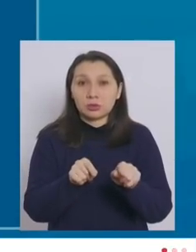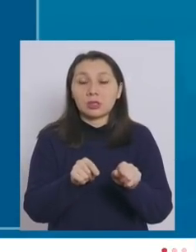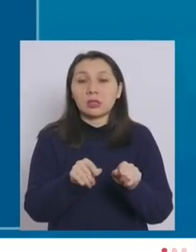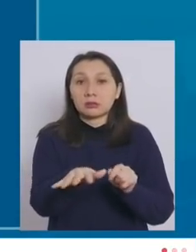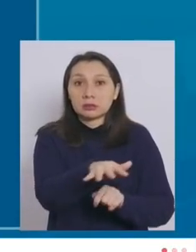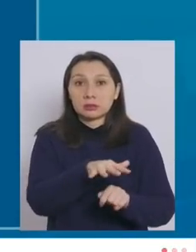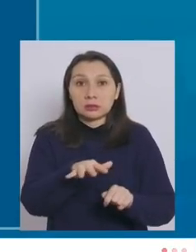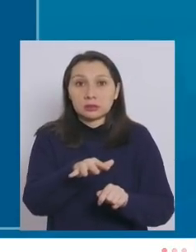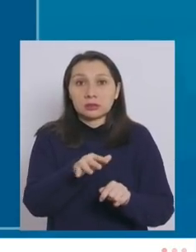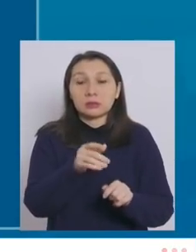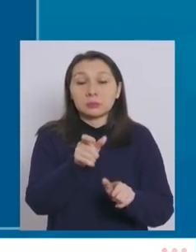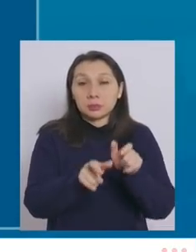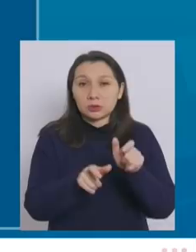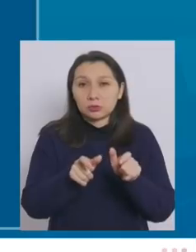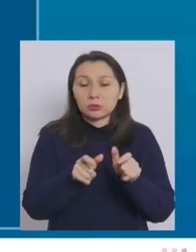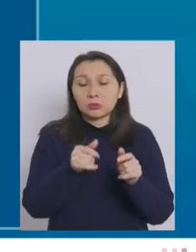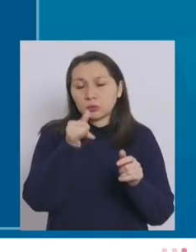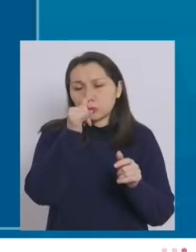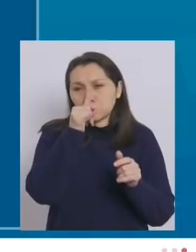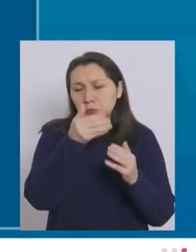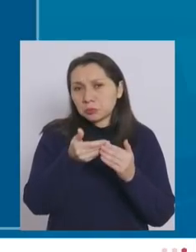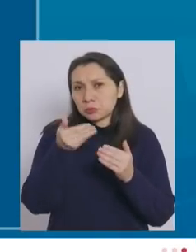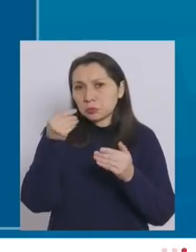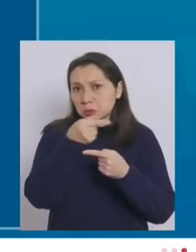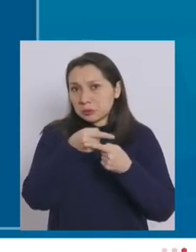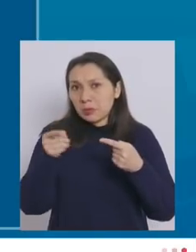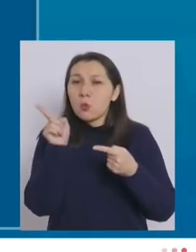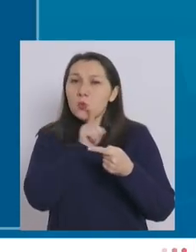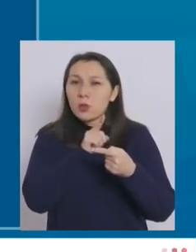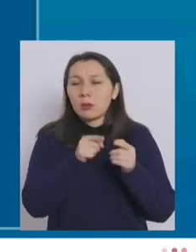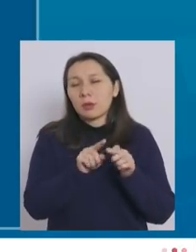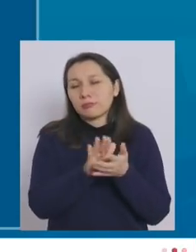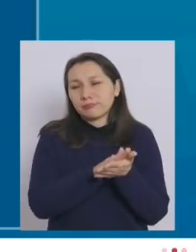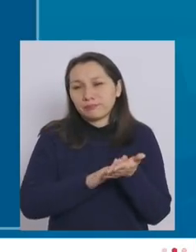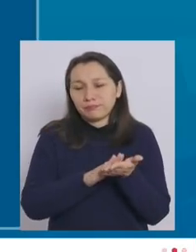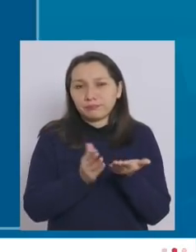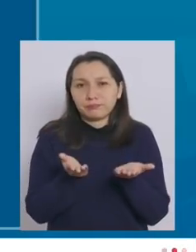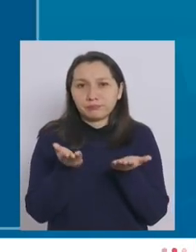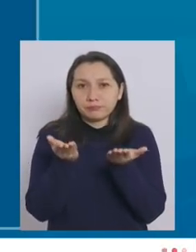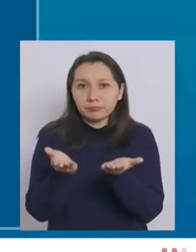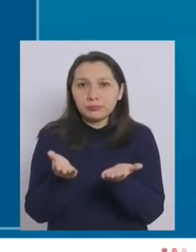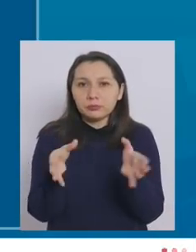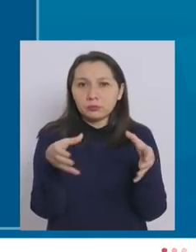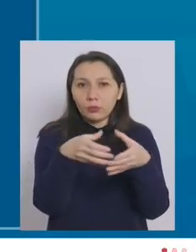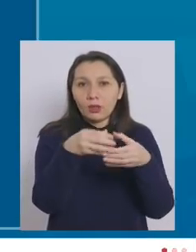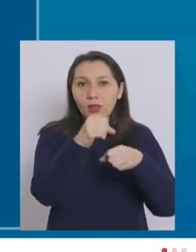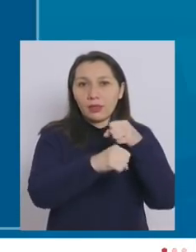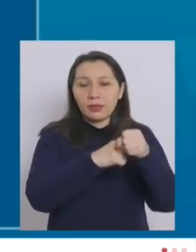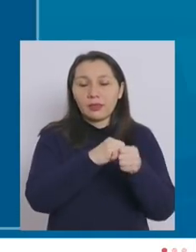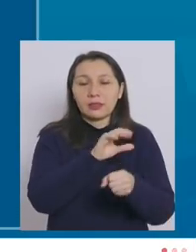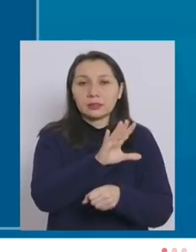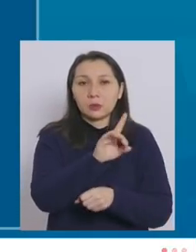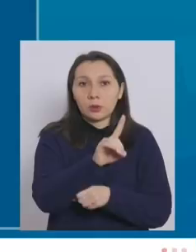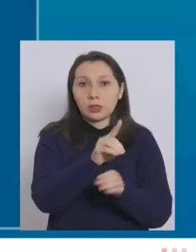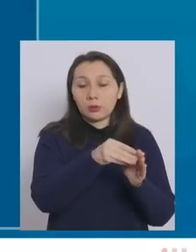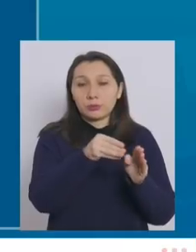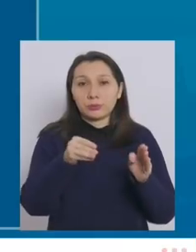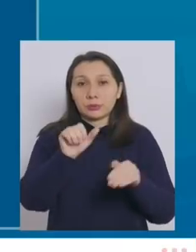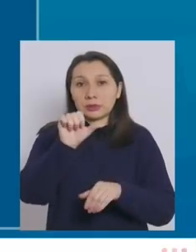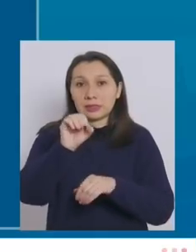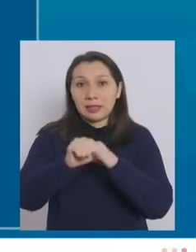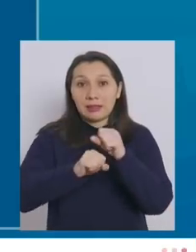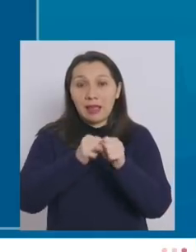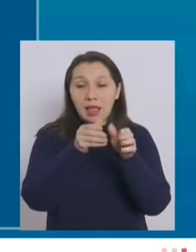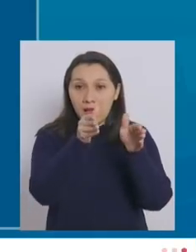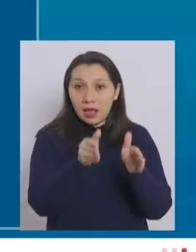100.000 habitantes, durante la última semana, voy a poner como ejemplo el grupo etario entre 51 y 60